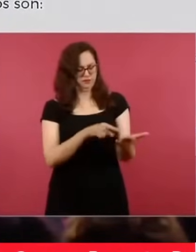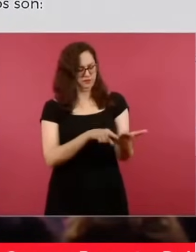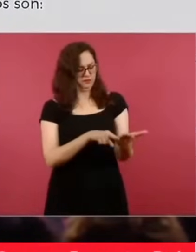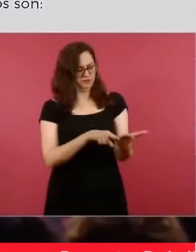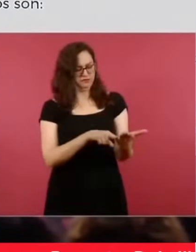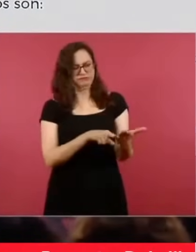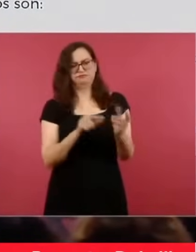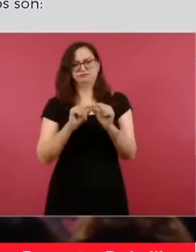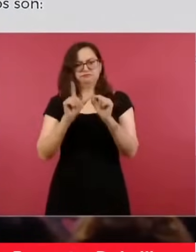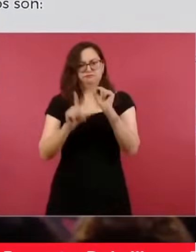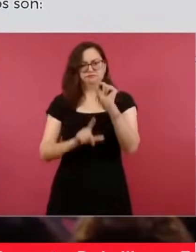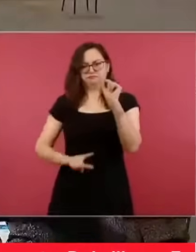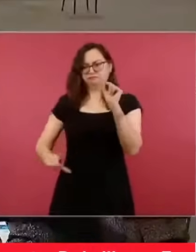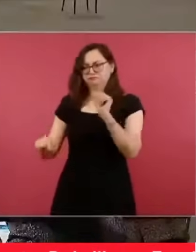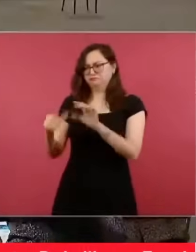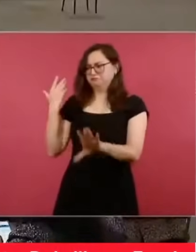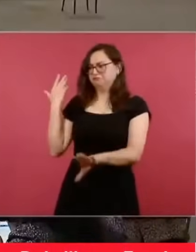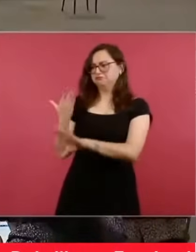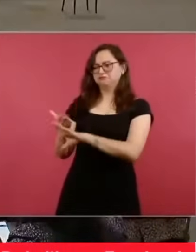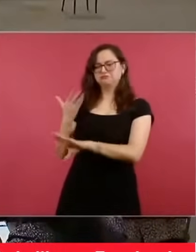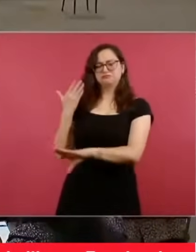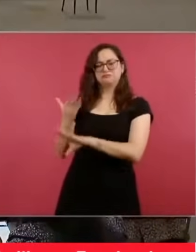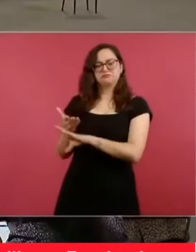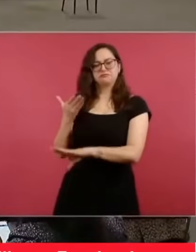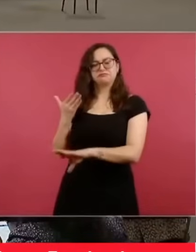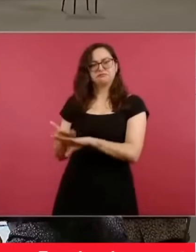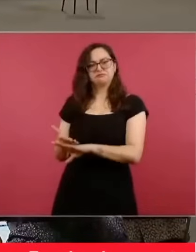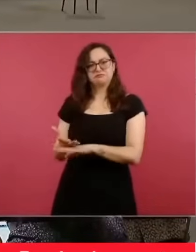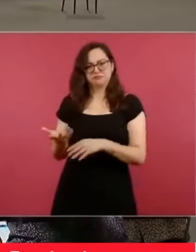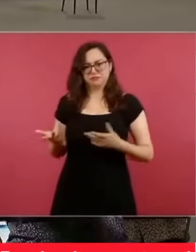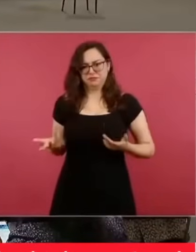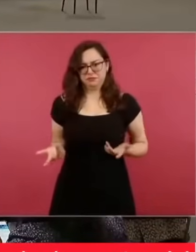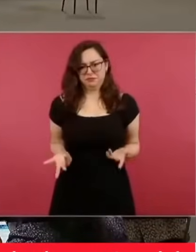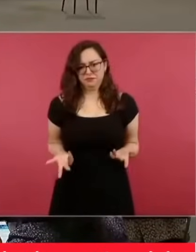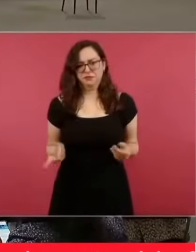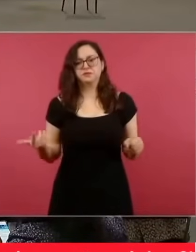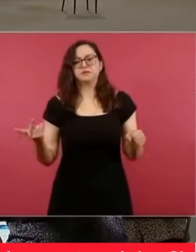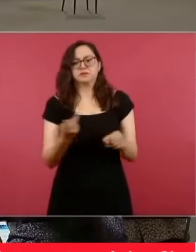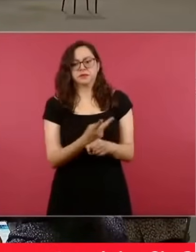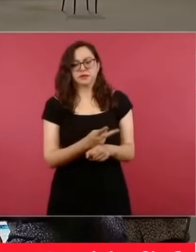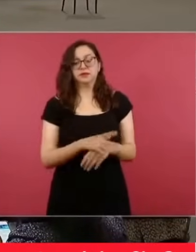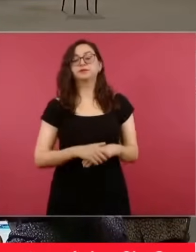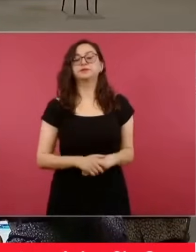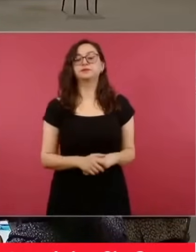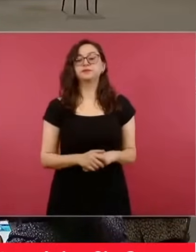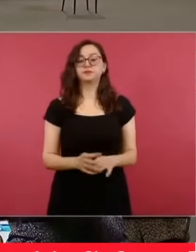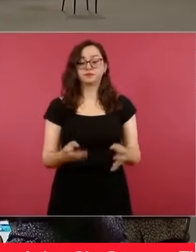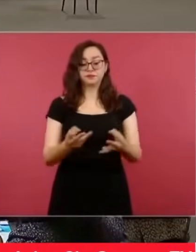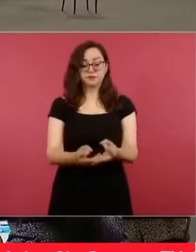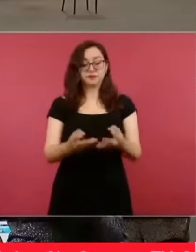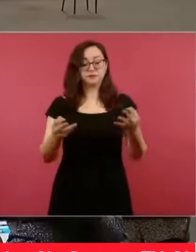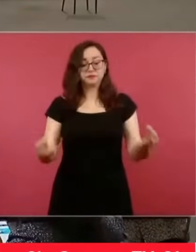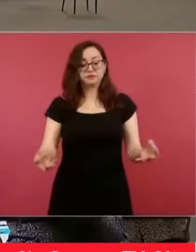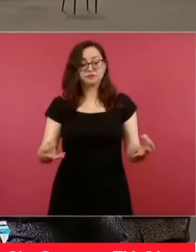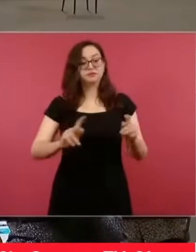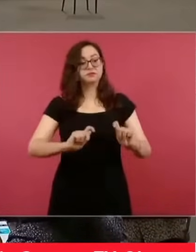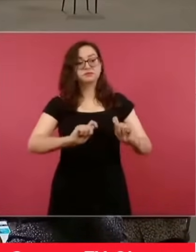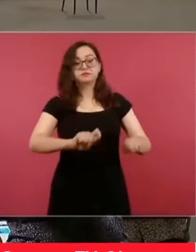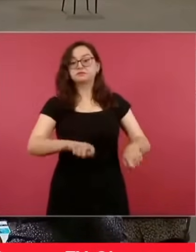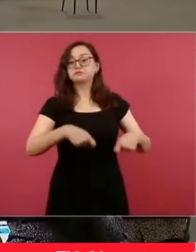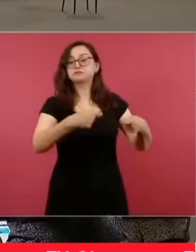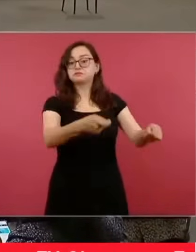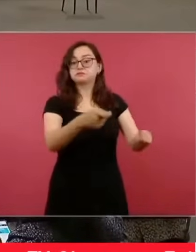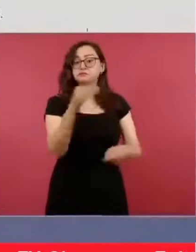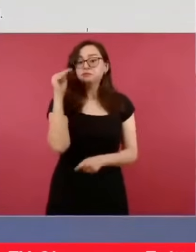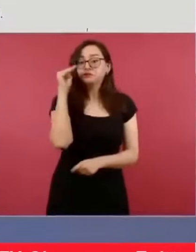nosotros porque se les proporcionó de manera gratuita el espacio para que construyeran la planta. Se les